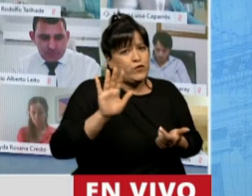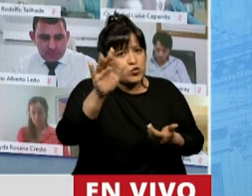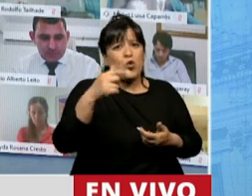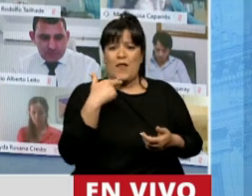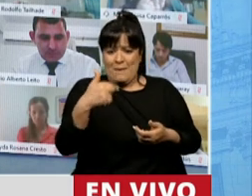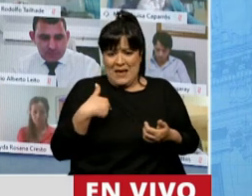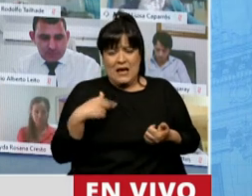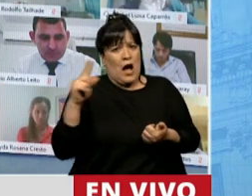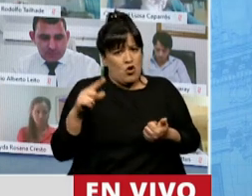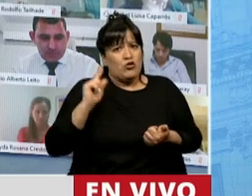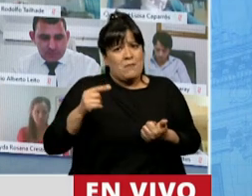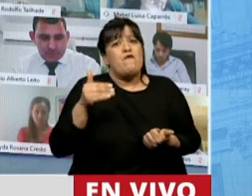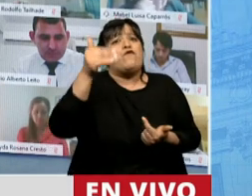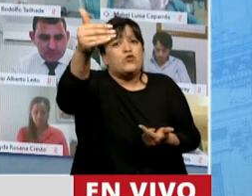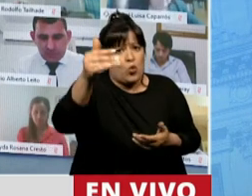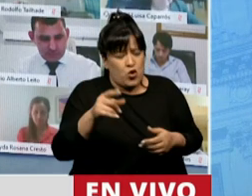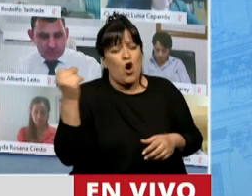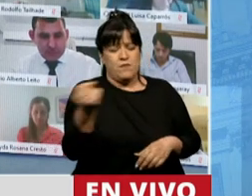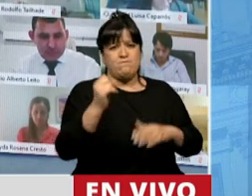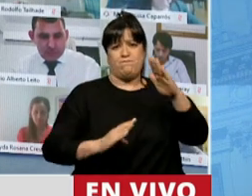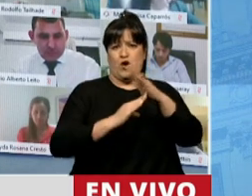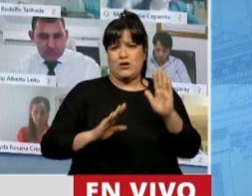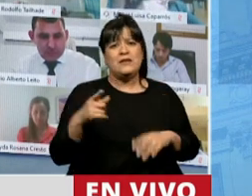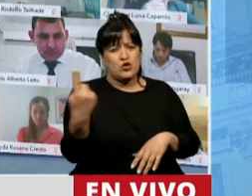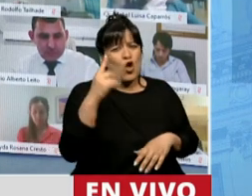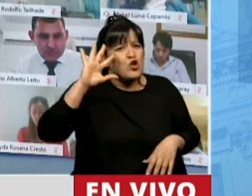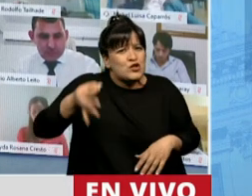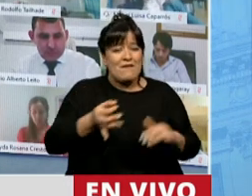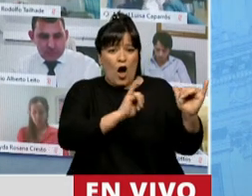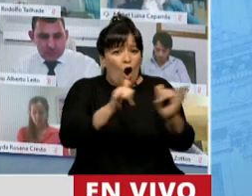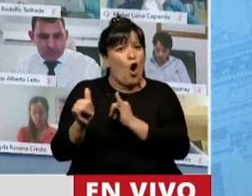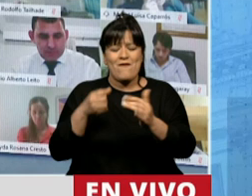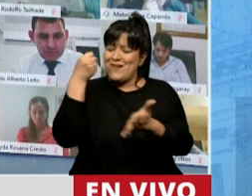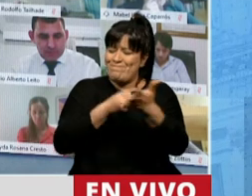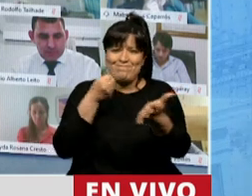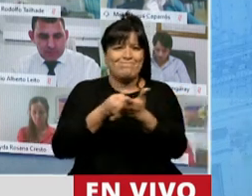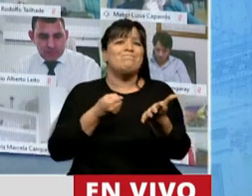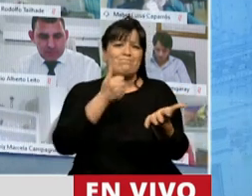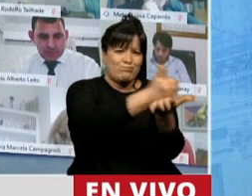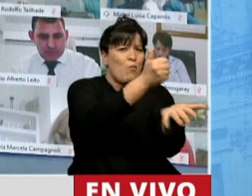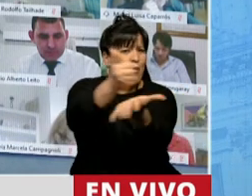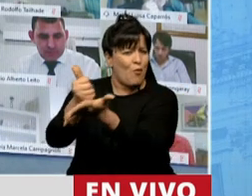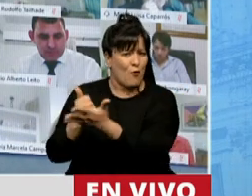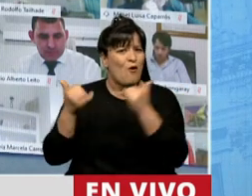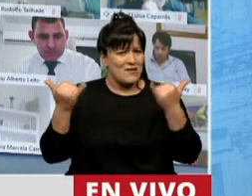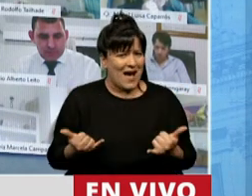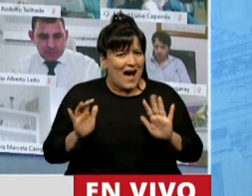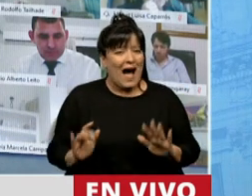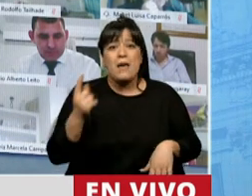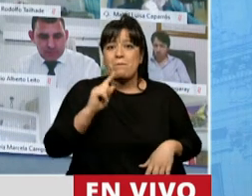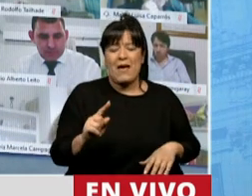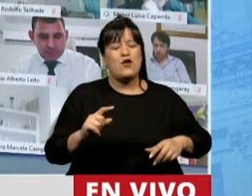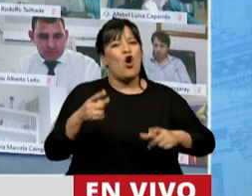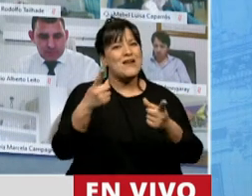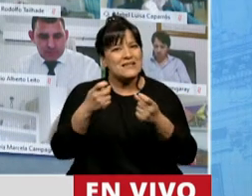mi hija sino muchas más porque como muy bien sabemos los jóvenes militamos y estamos presentes en estas causas pero necesitamos que cada vez